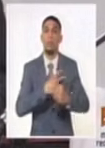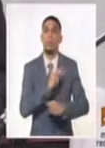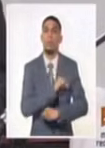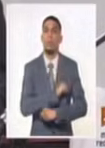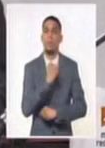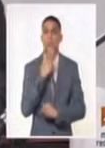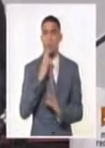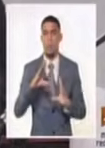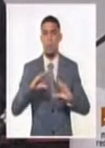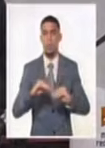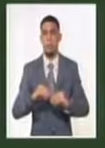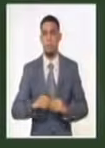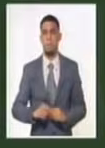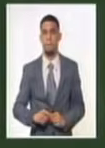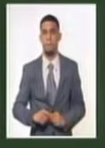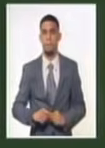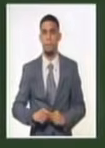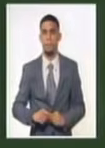noches.